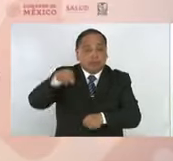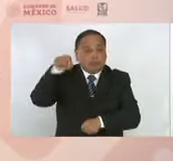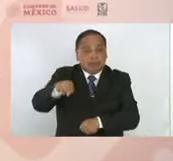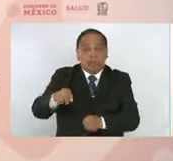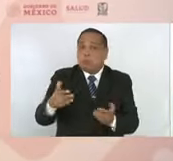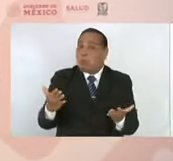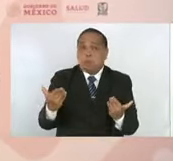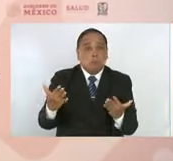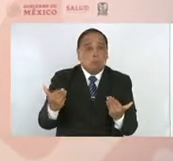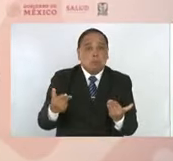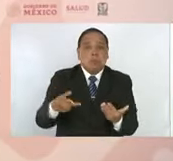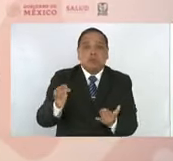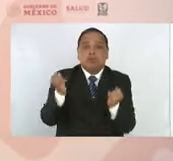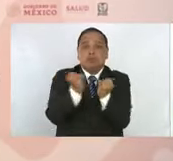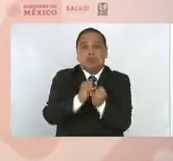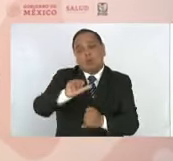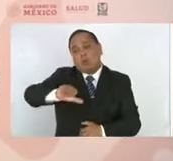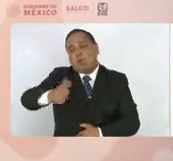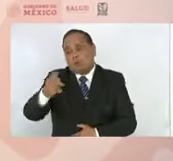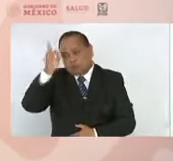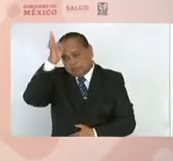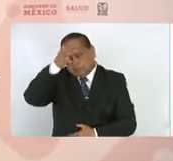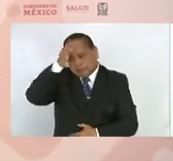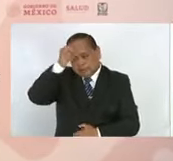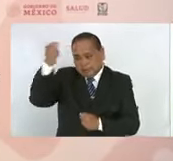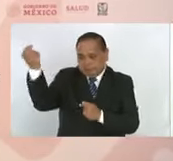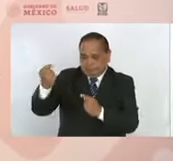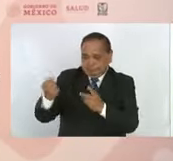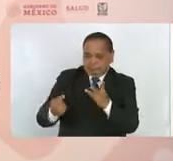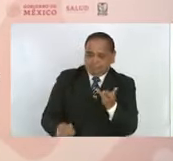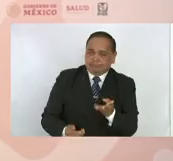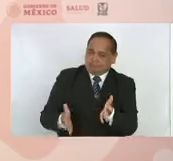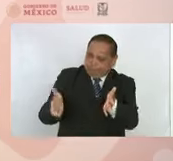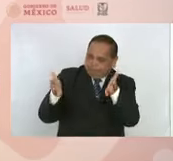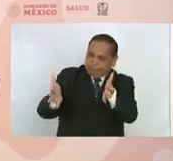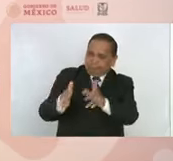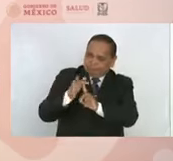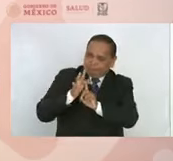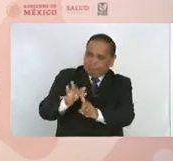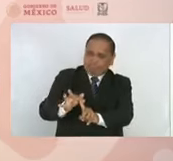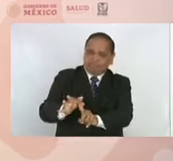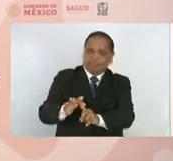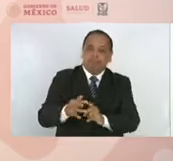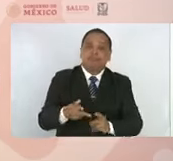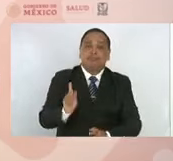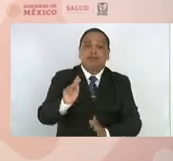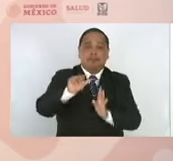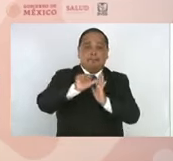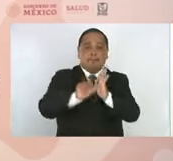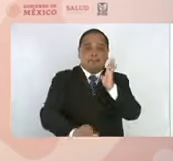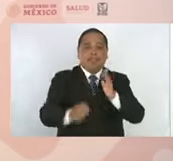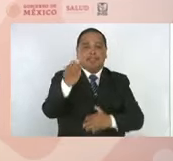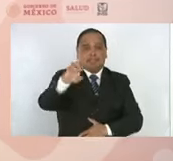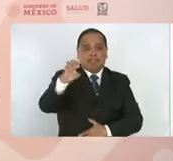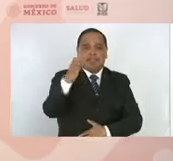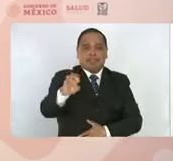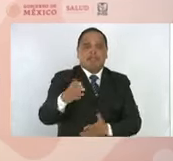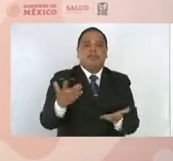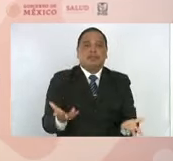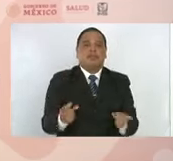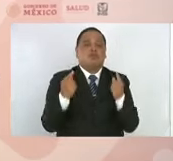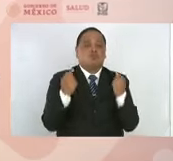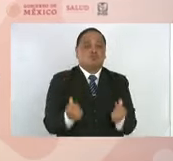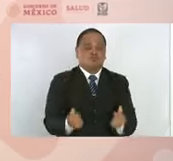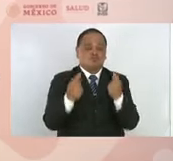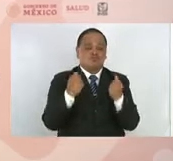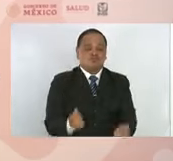y otros servicios que ellos indicaron y que ellos guiaron. Pero en el mes de enero, la productividad